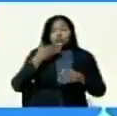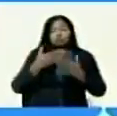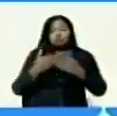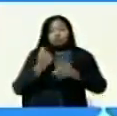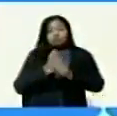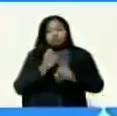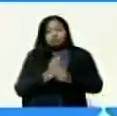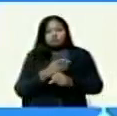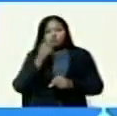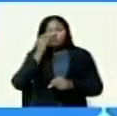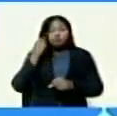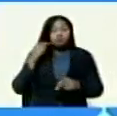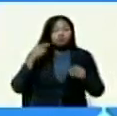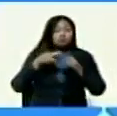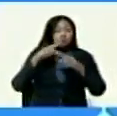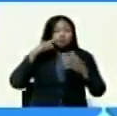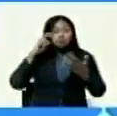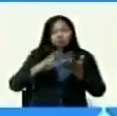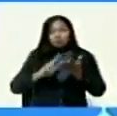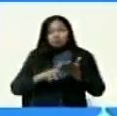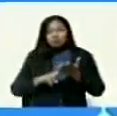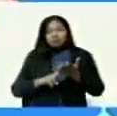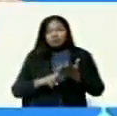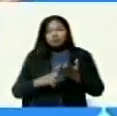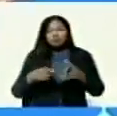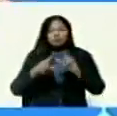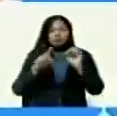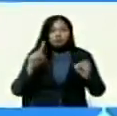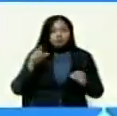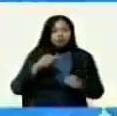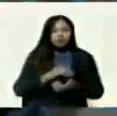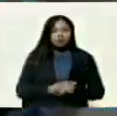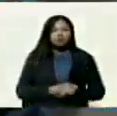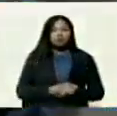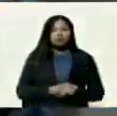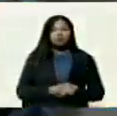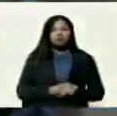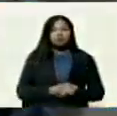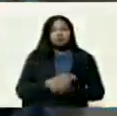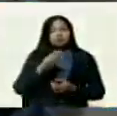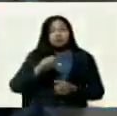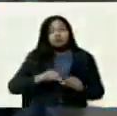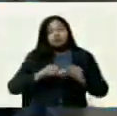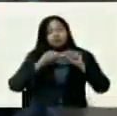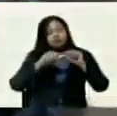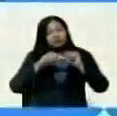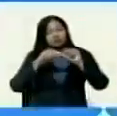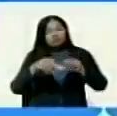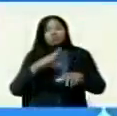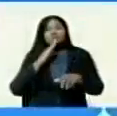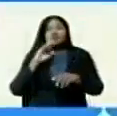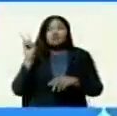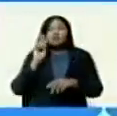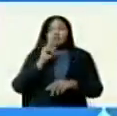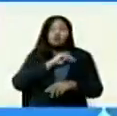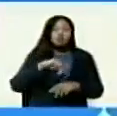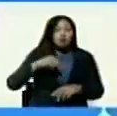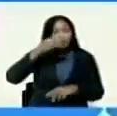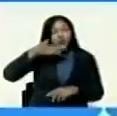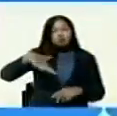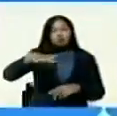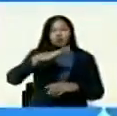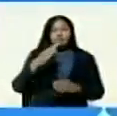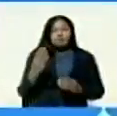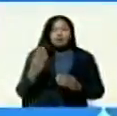trabajadores, que han hecho realmente un trabajo loable, bueno, podemos decir que sigue el Banco de Venezuela para nuestro pueblo, para la